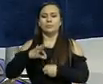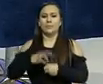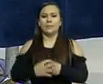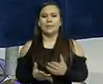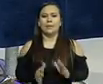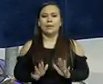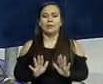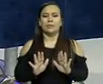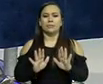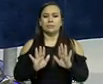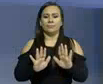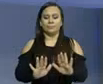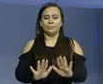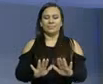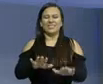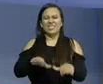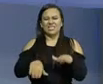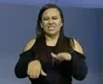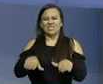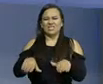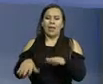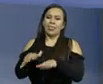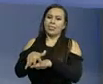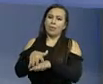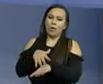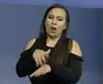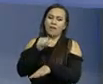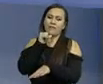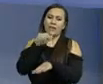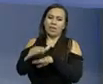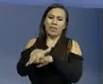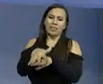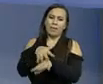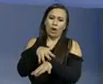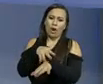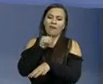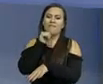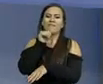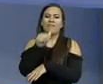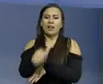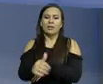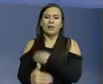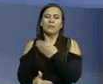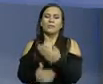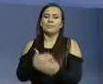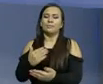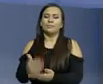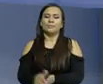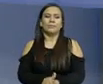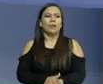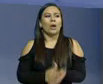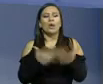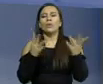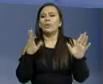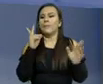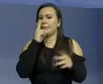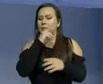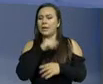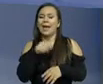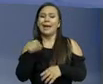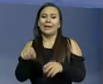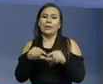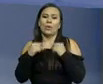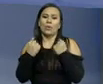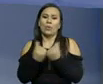haber irregularidades no demoras diría yo no se ha comprobado irregularidades eso tiene que quedar absolutamente claro y ahí hay una